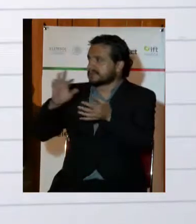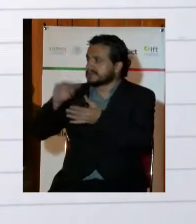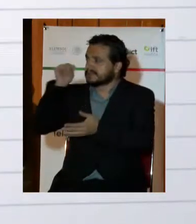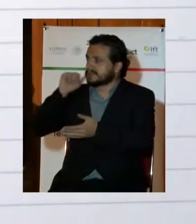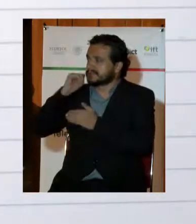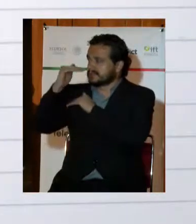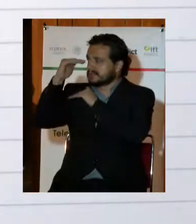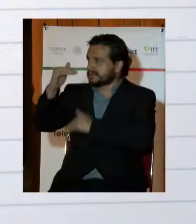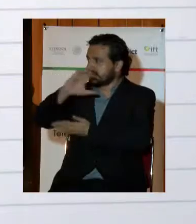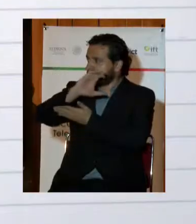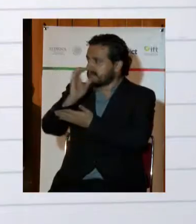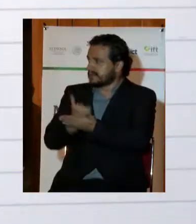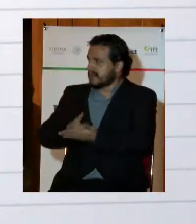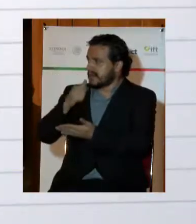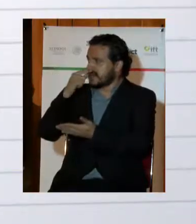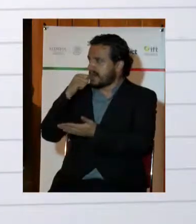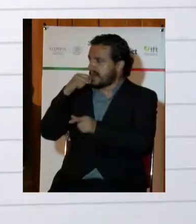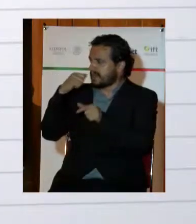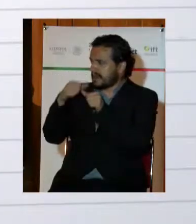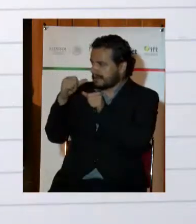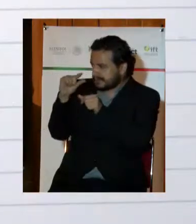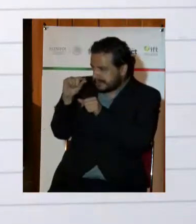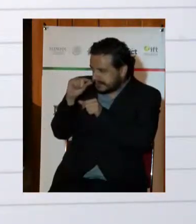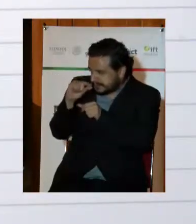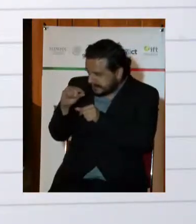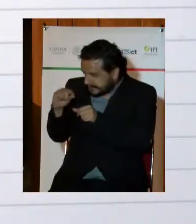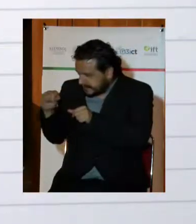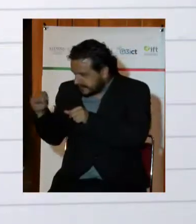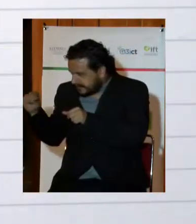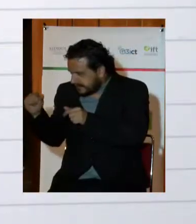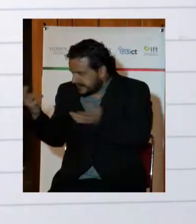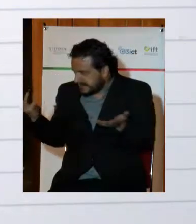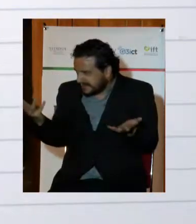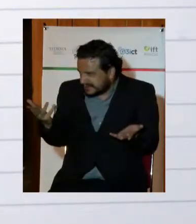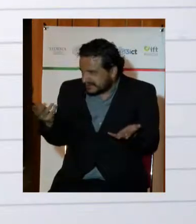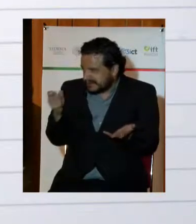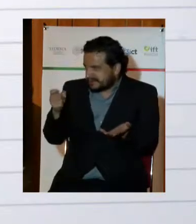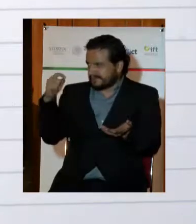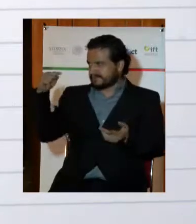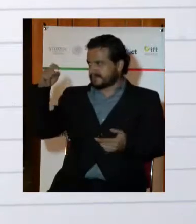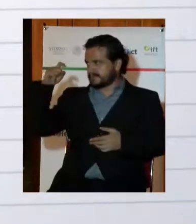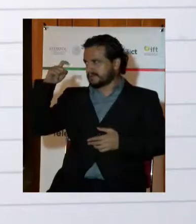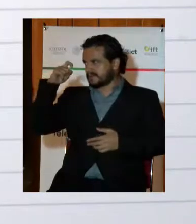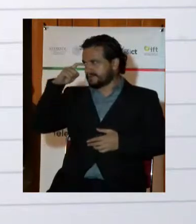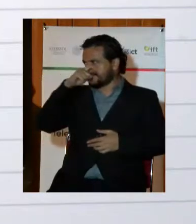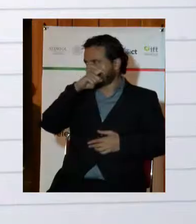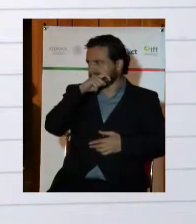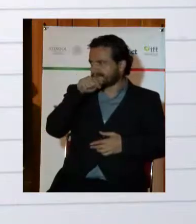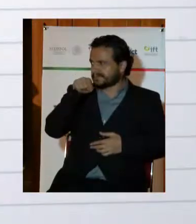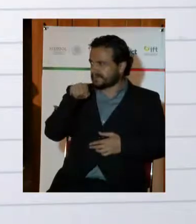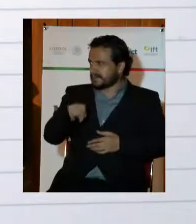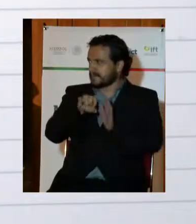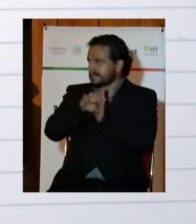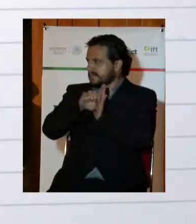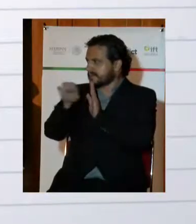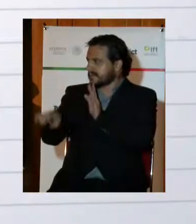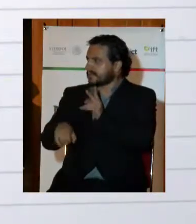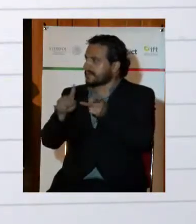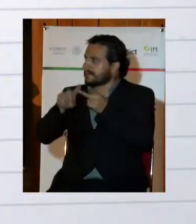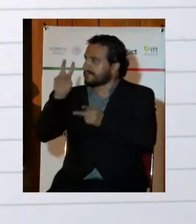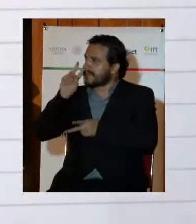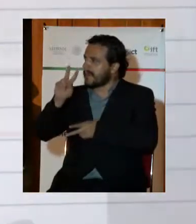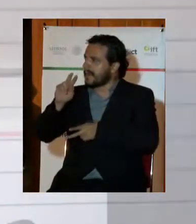Entonces, simple y sencillamente hay que quitarlas, porque hay que quitarlas para todo mundo. Y un ejemplo que me encanta dar es el de Amazon. Amazon entendió